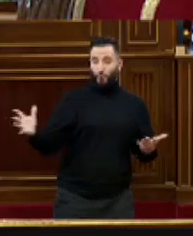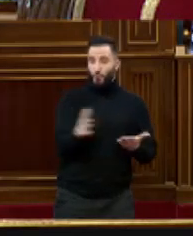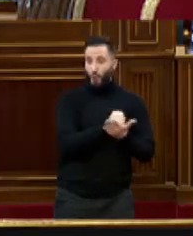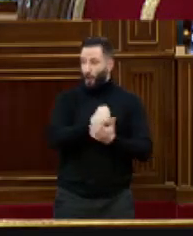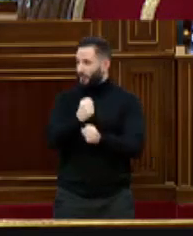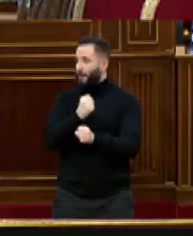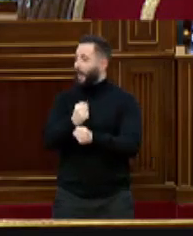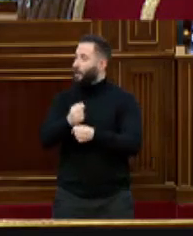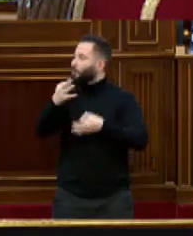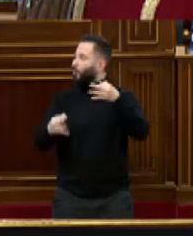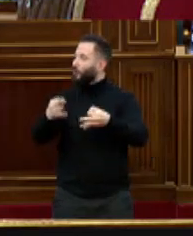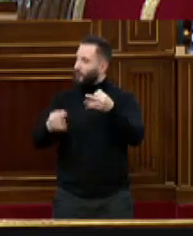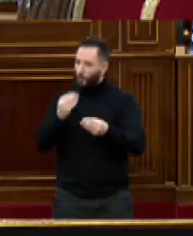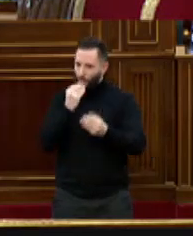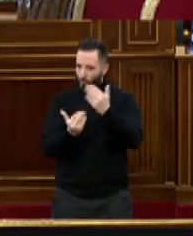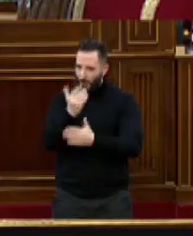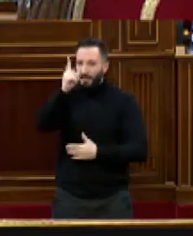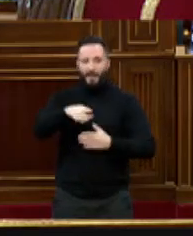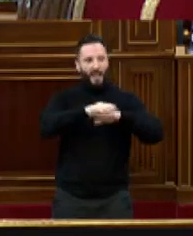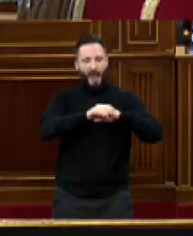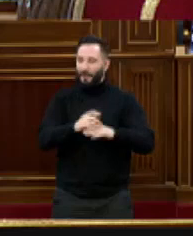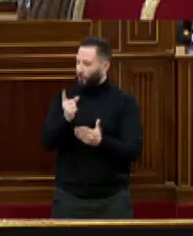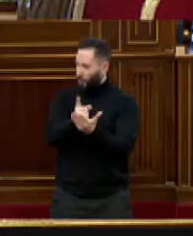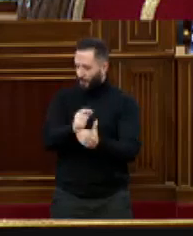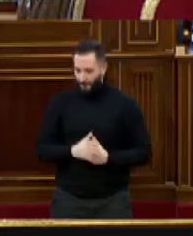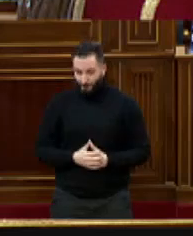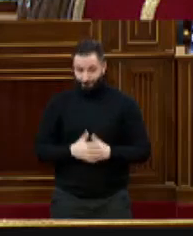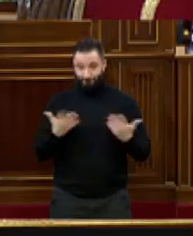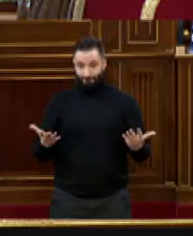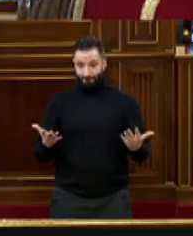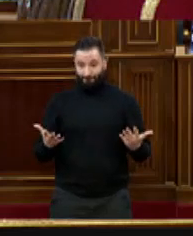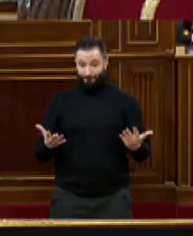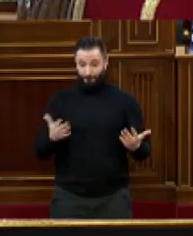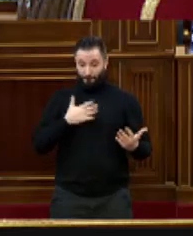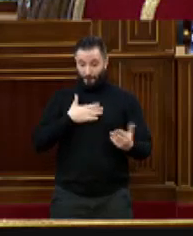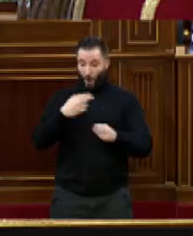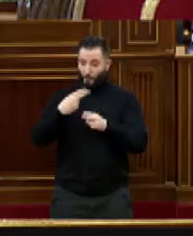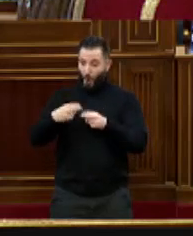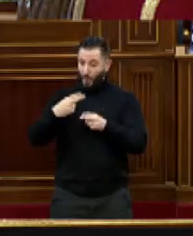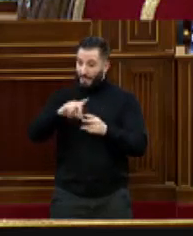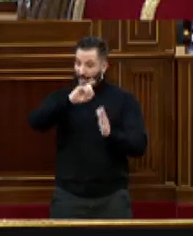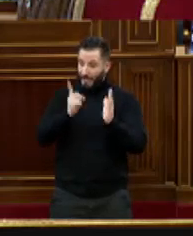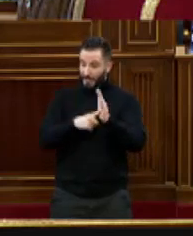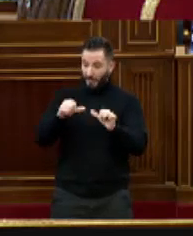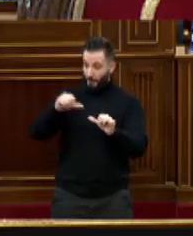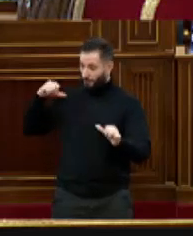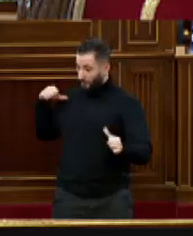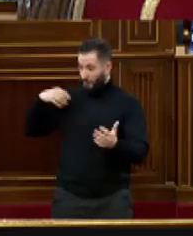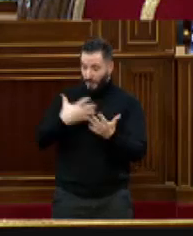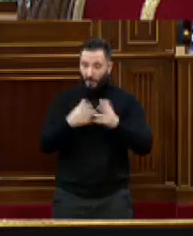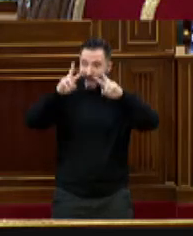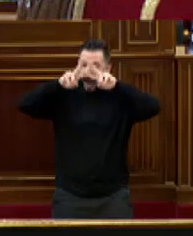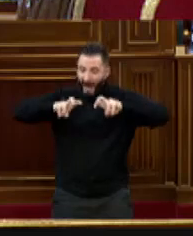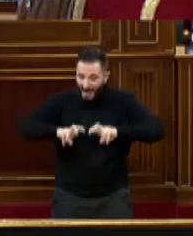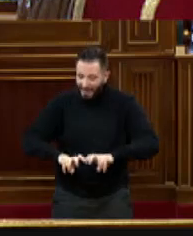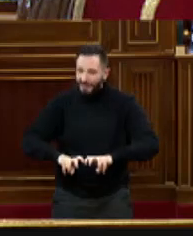jurídicos amigos y amigas en el análisis de la política legislativa en los estudios de políticas